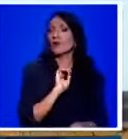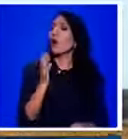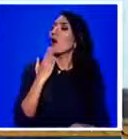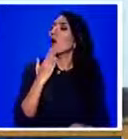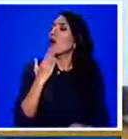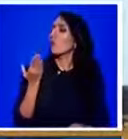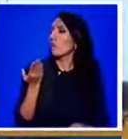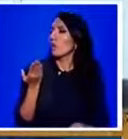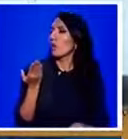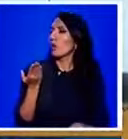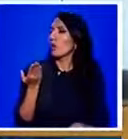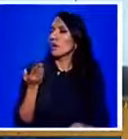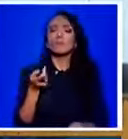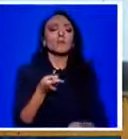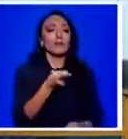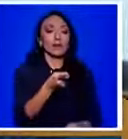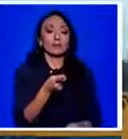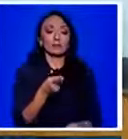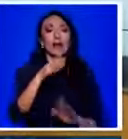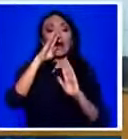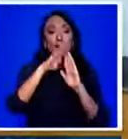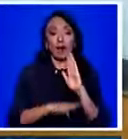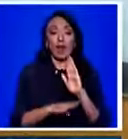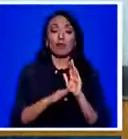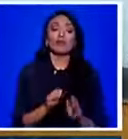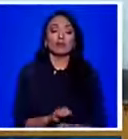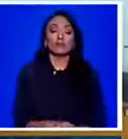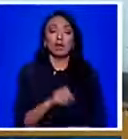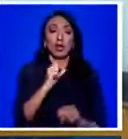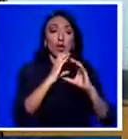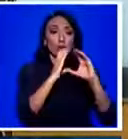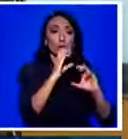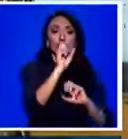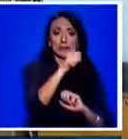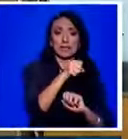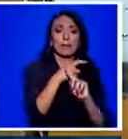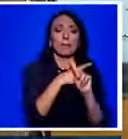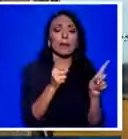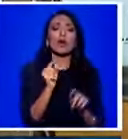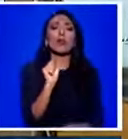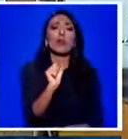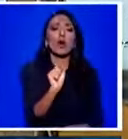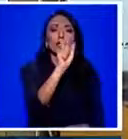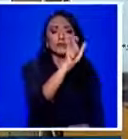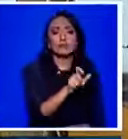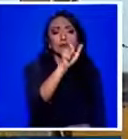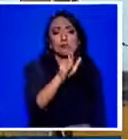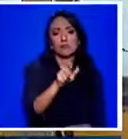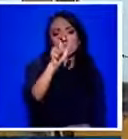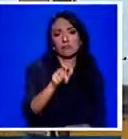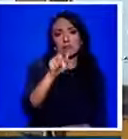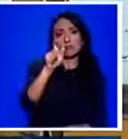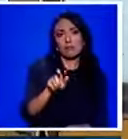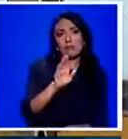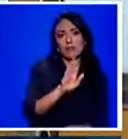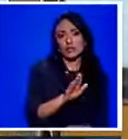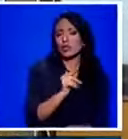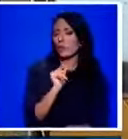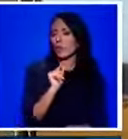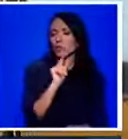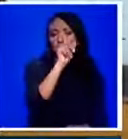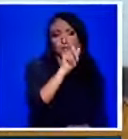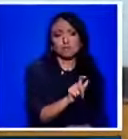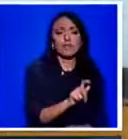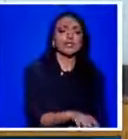manera ha afectado? En que ha bajado la frecuencia de salidas, la frecuencia de los buses, frecuencia de